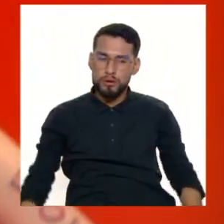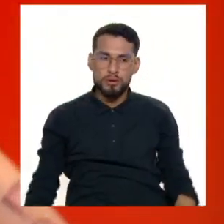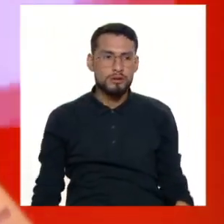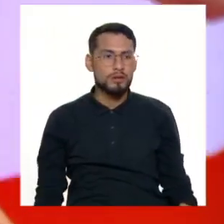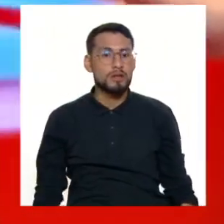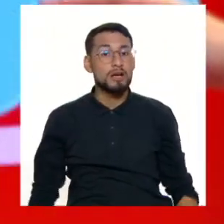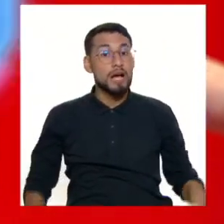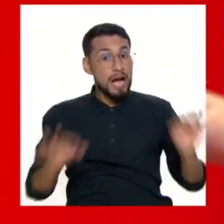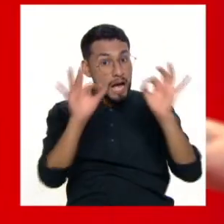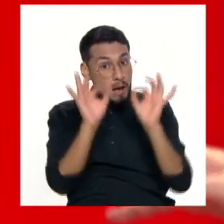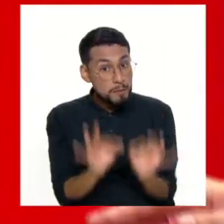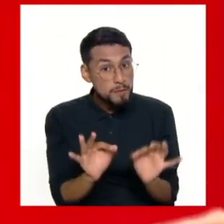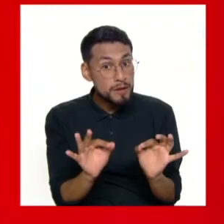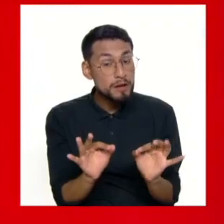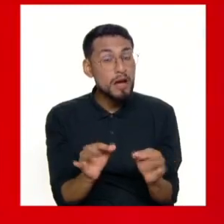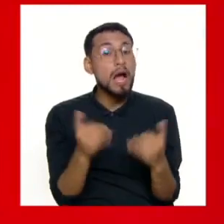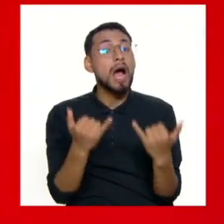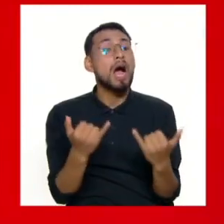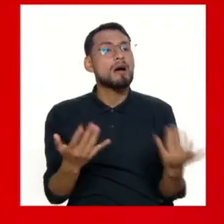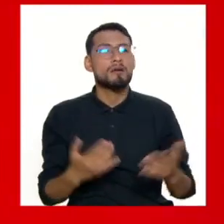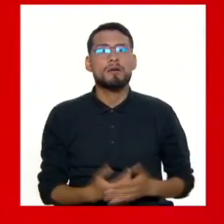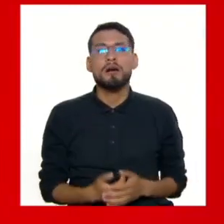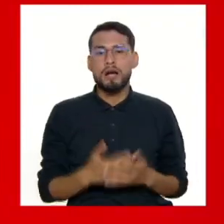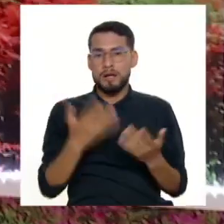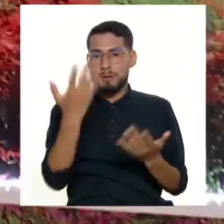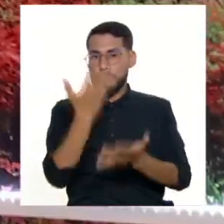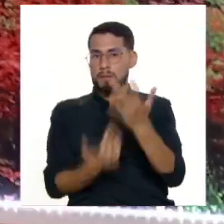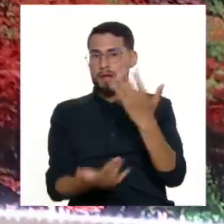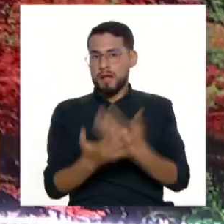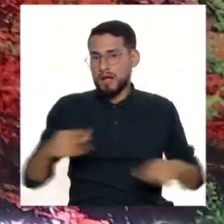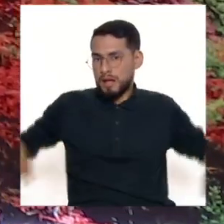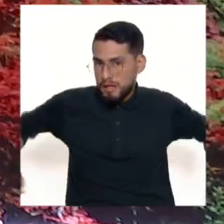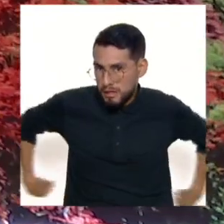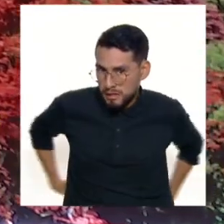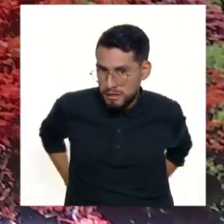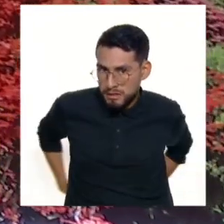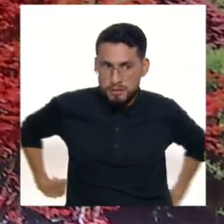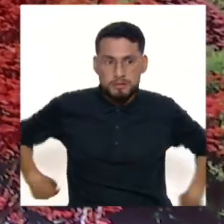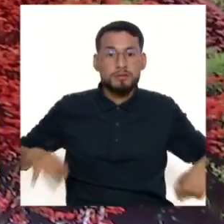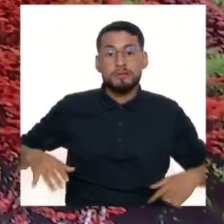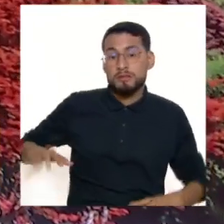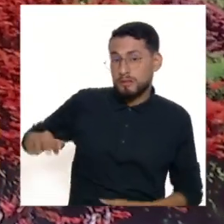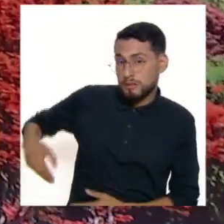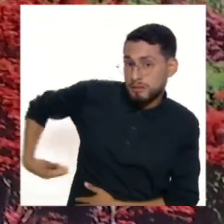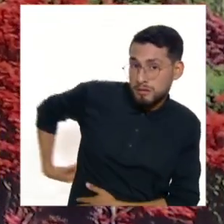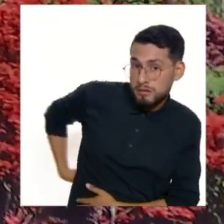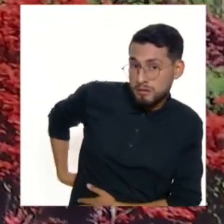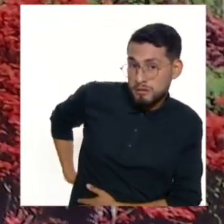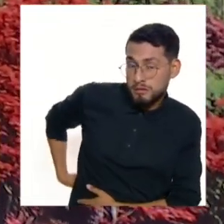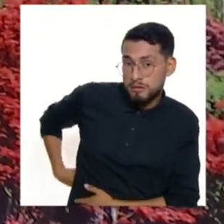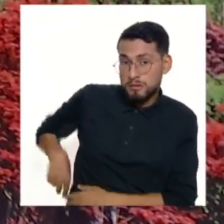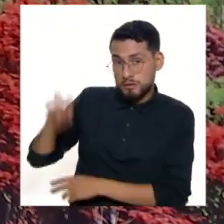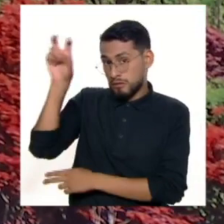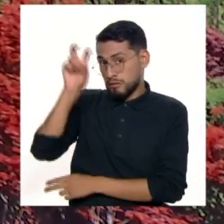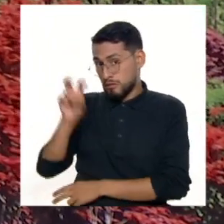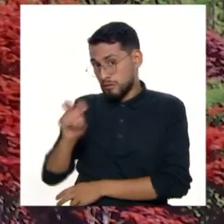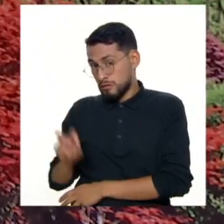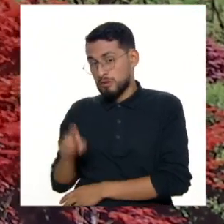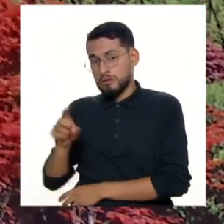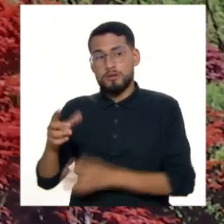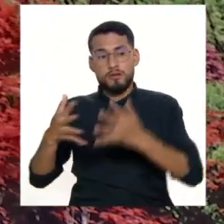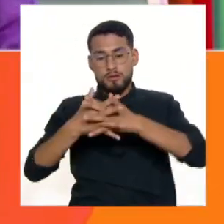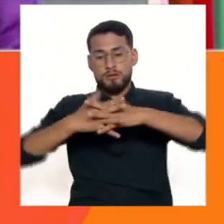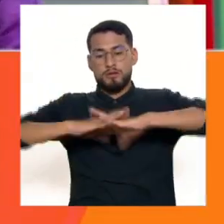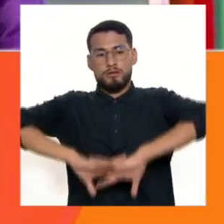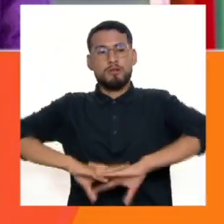El mismo movimiento lo hacemos ahora llevando las manos hacia atrás. Altura de la lumbar, estira los bracitos, okay. Sacamos el